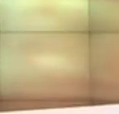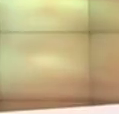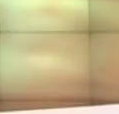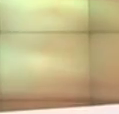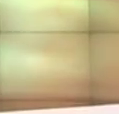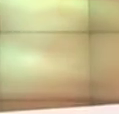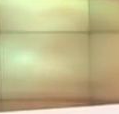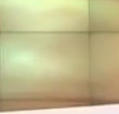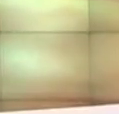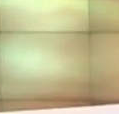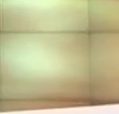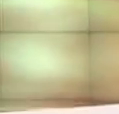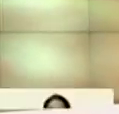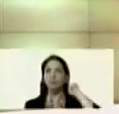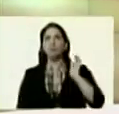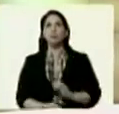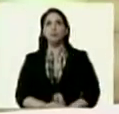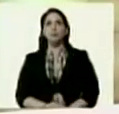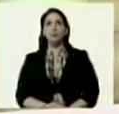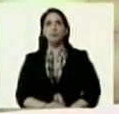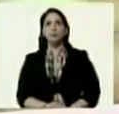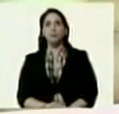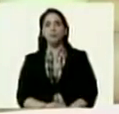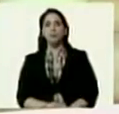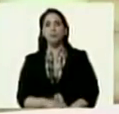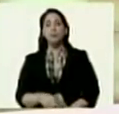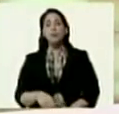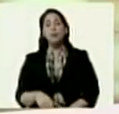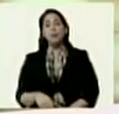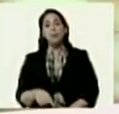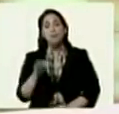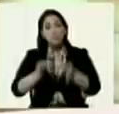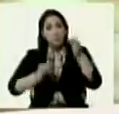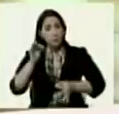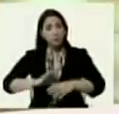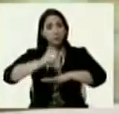Bienvenido a la emisión Meridiana, en vivo y directo. Nos vamos al TSJ, información importante.